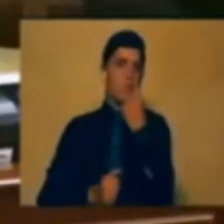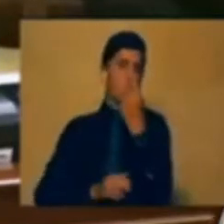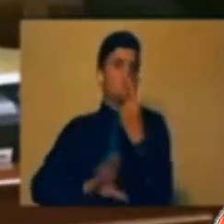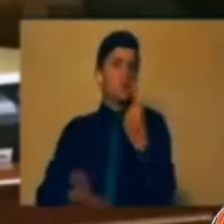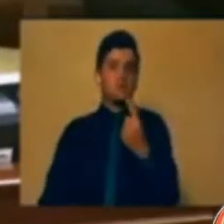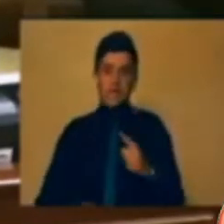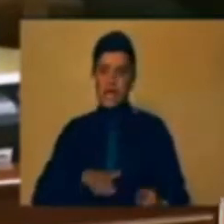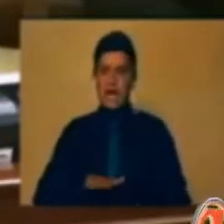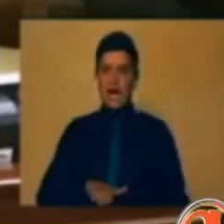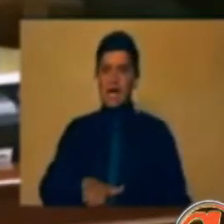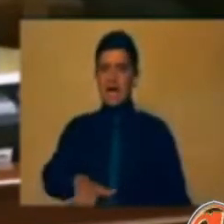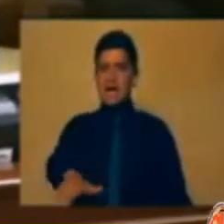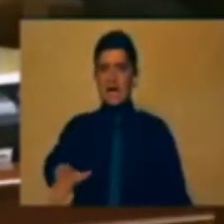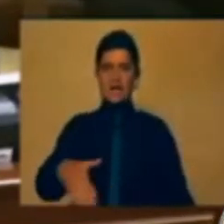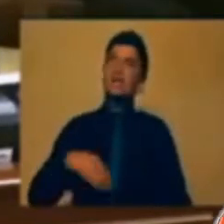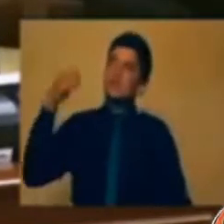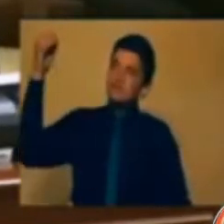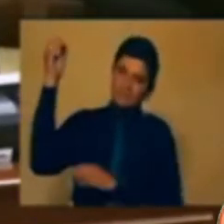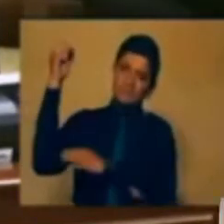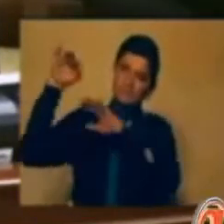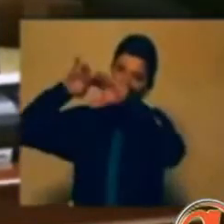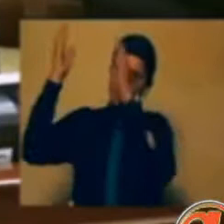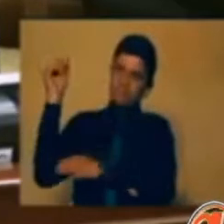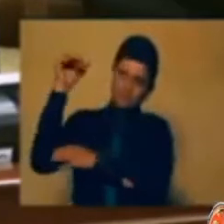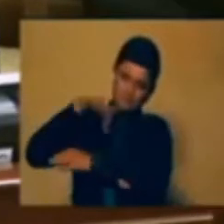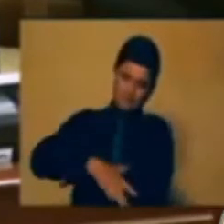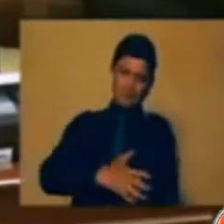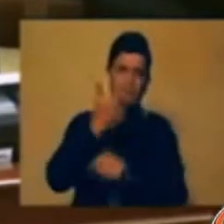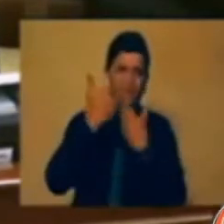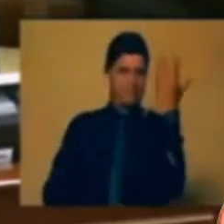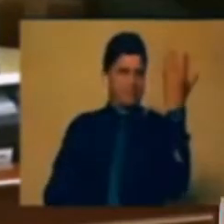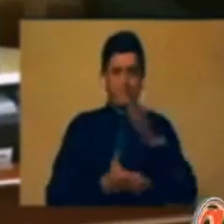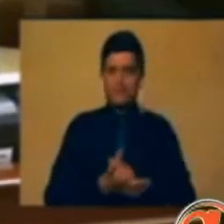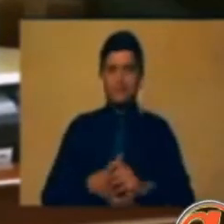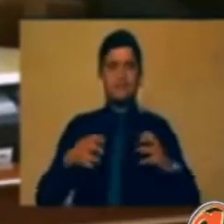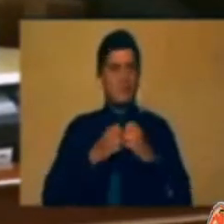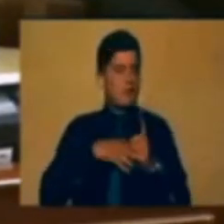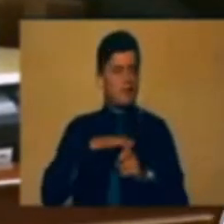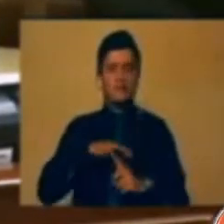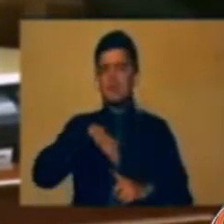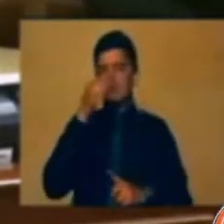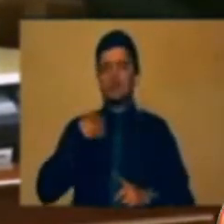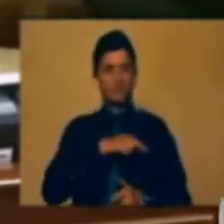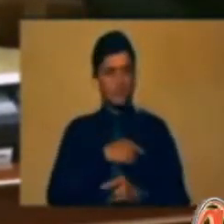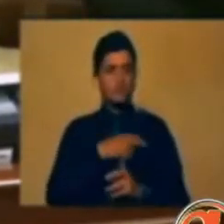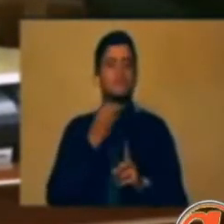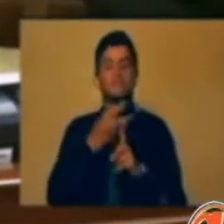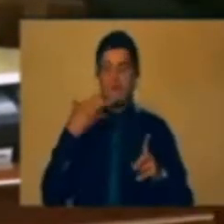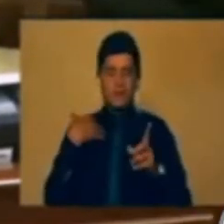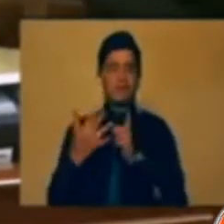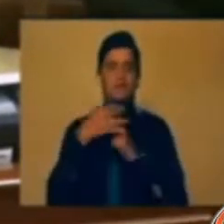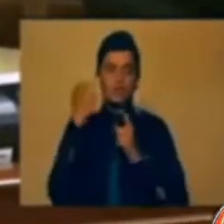esta ruta y está totalmente deteriorada, con derrumbes permanentes, y es la que más afectación tenemos y lo que pedimos